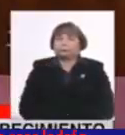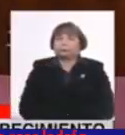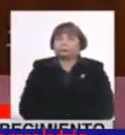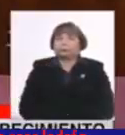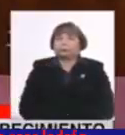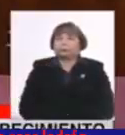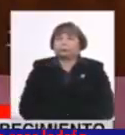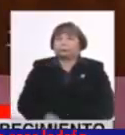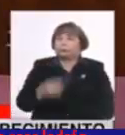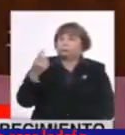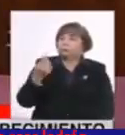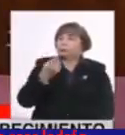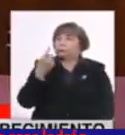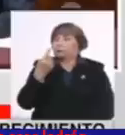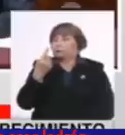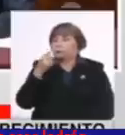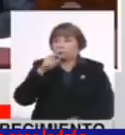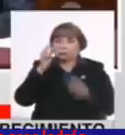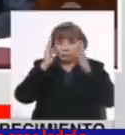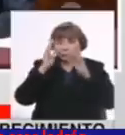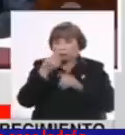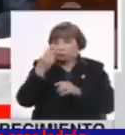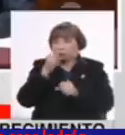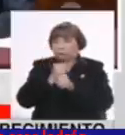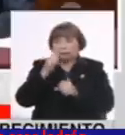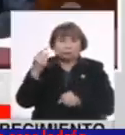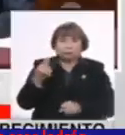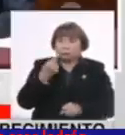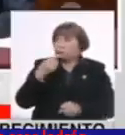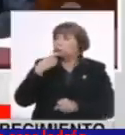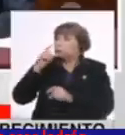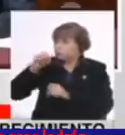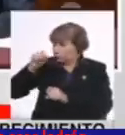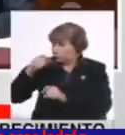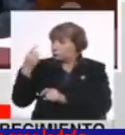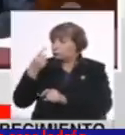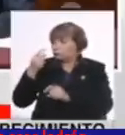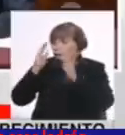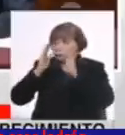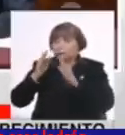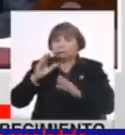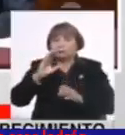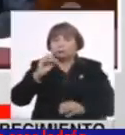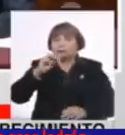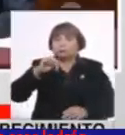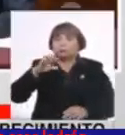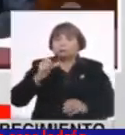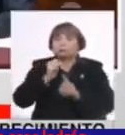¿Y solamente se dedicaba a esas funciones? Solamente a esas funciones, componente